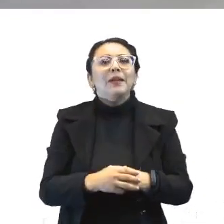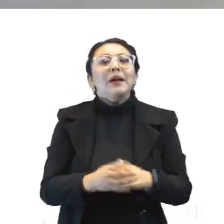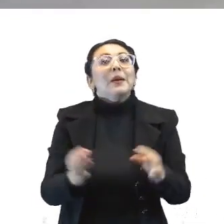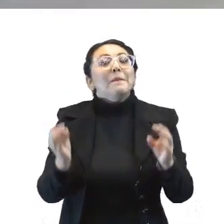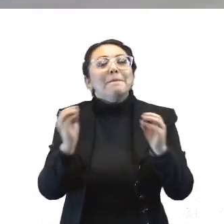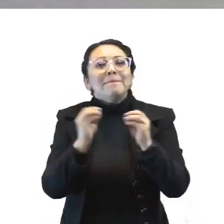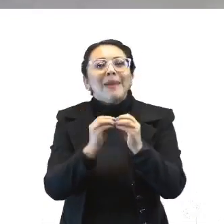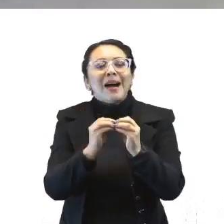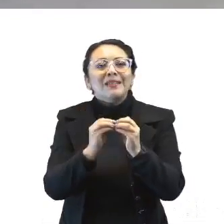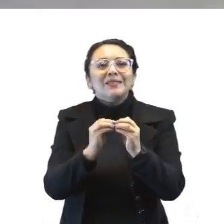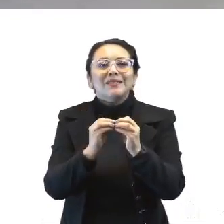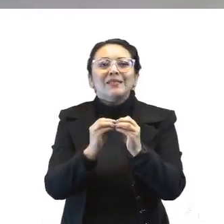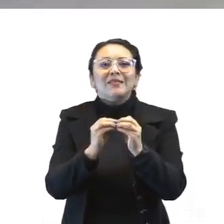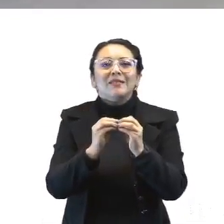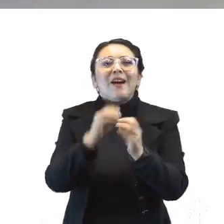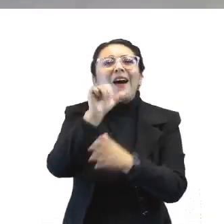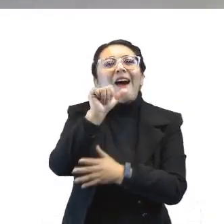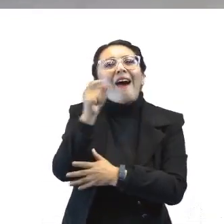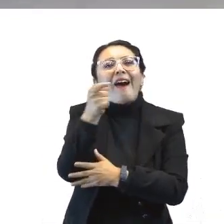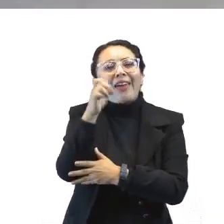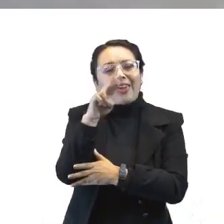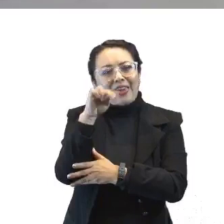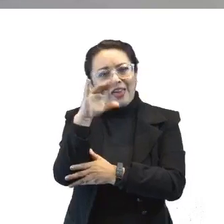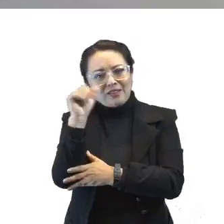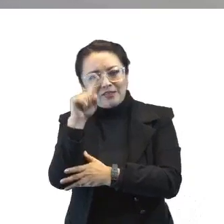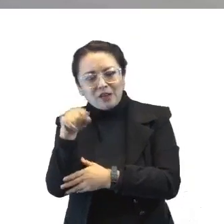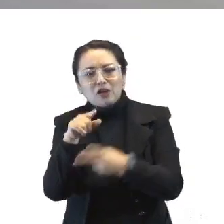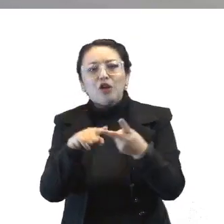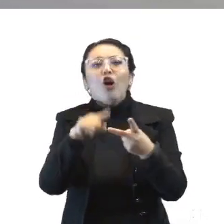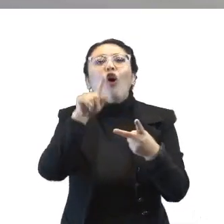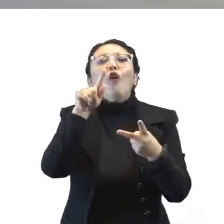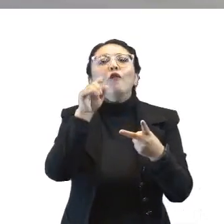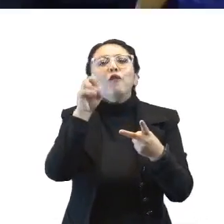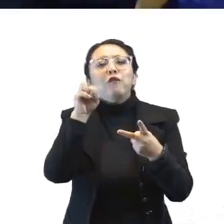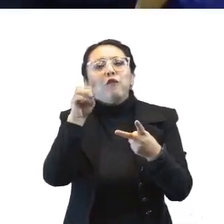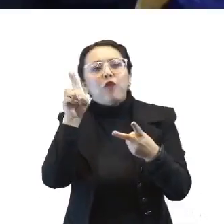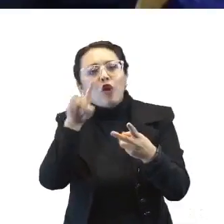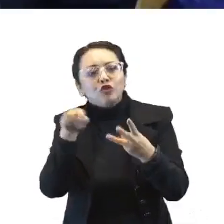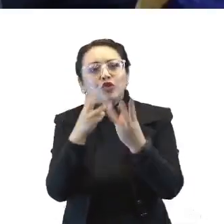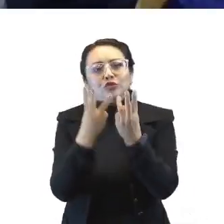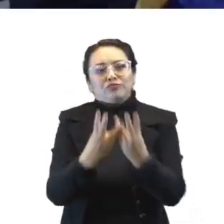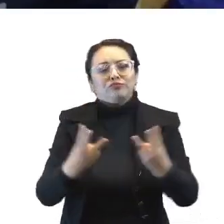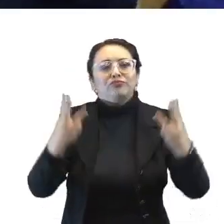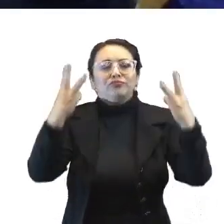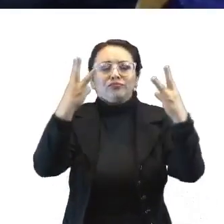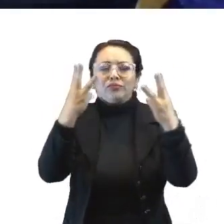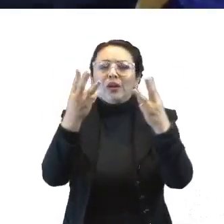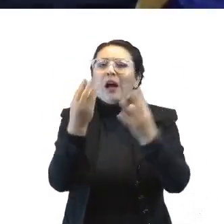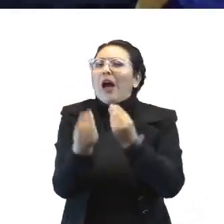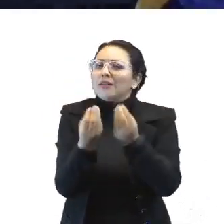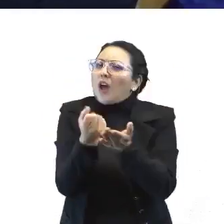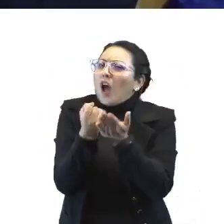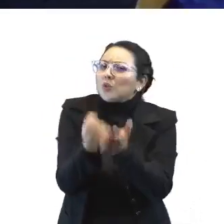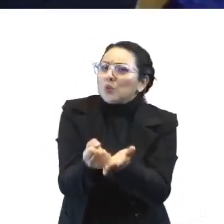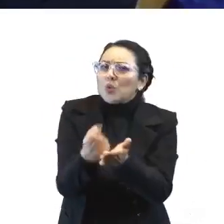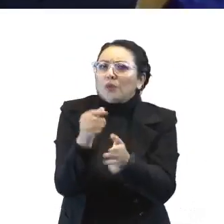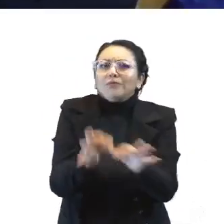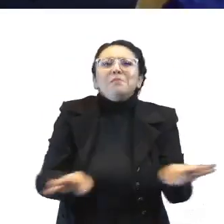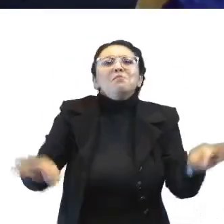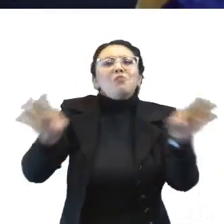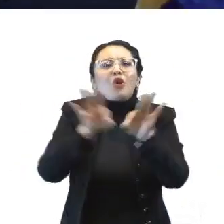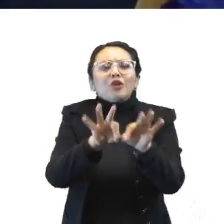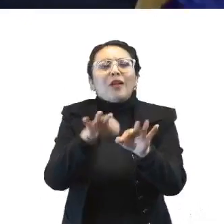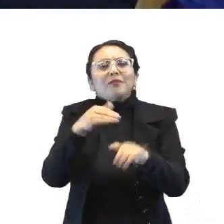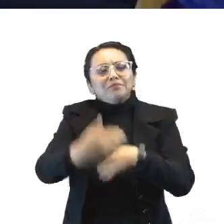agencias, fondos y programas de Naciones Unidas que han contribuido en el desarrollo de este paso importante,